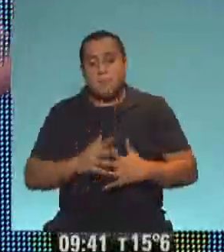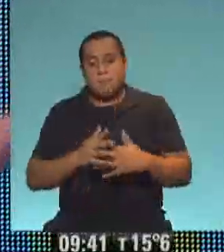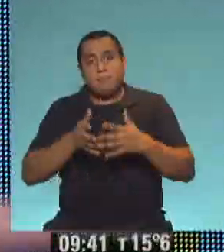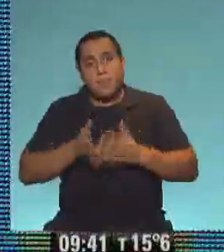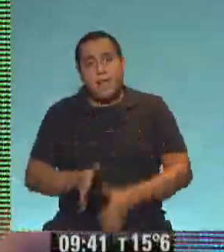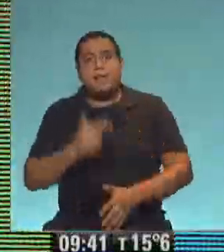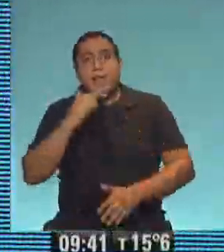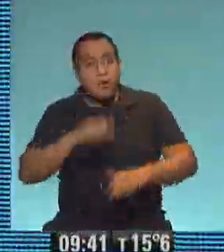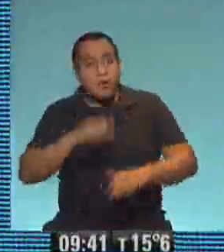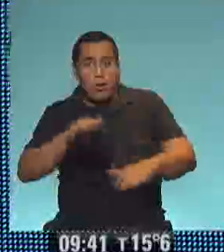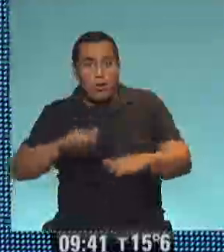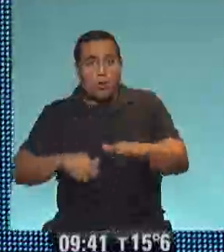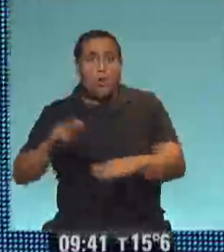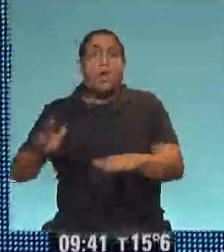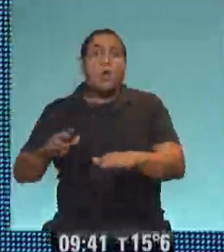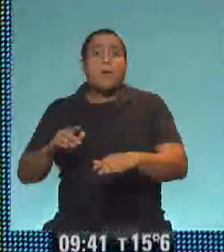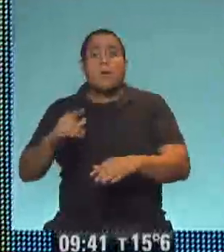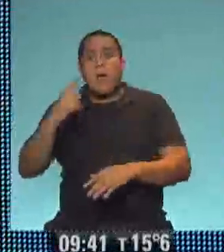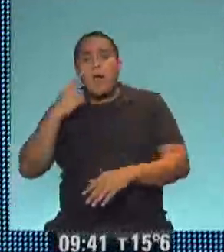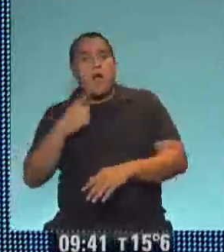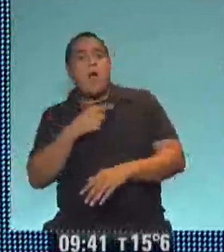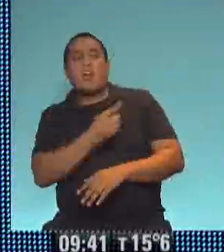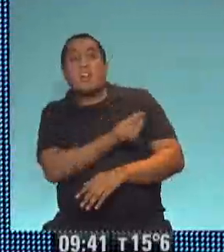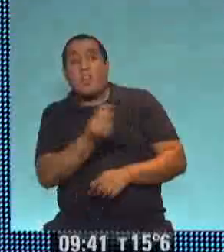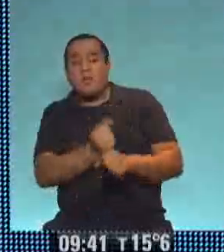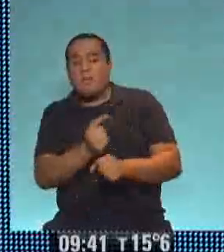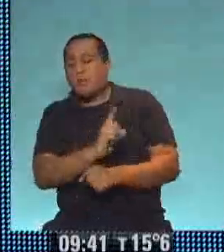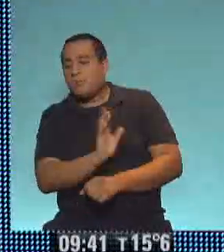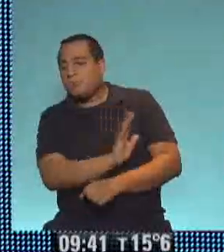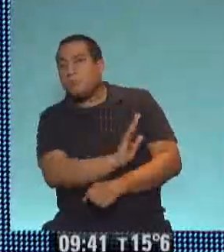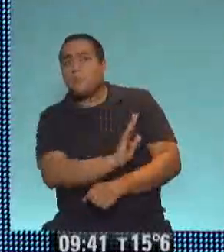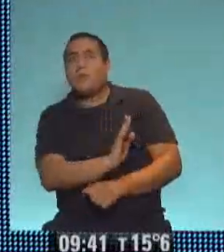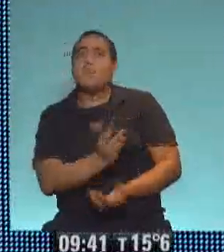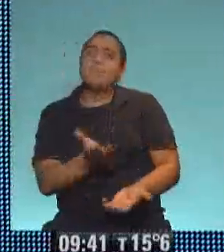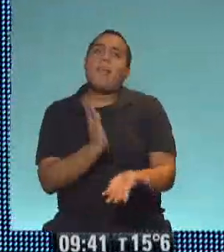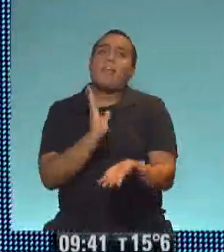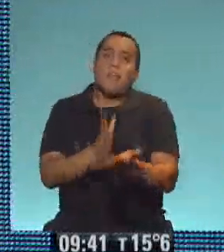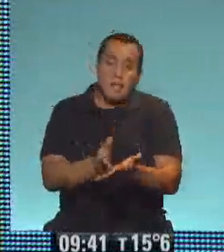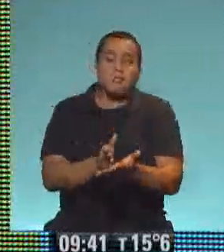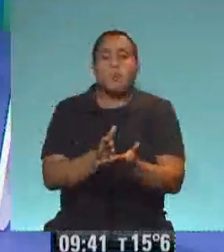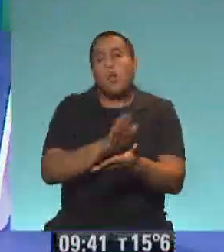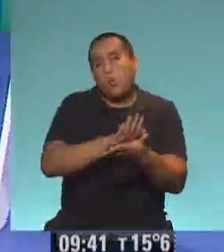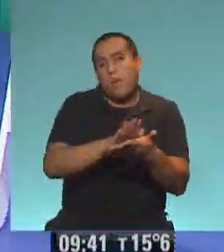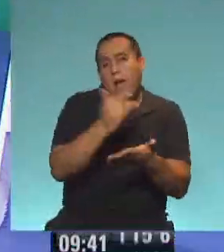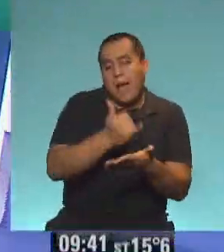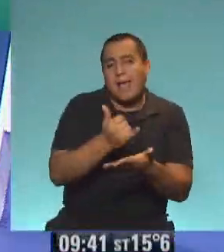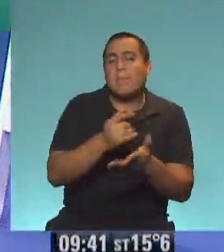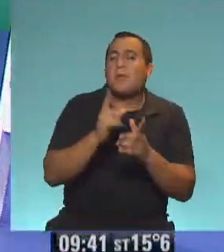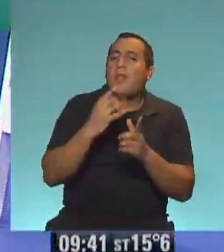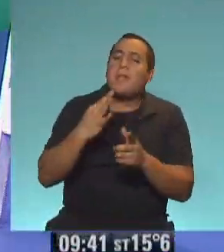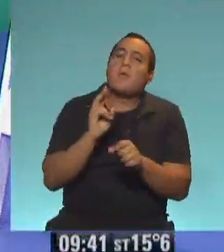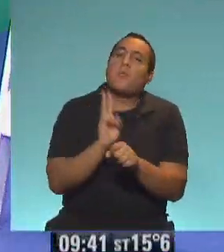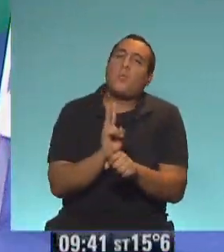hijos, no siempre se les considera los puestos de trabajo. Entonces son derechos que vamos adquiriendo, pero que hay que cuidar